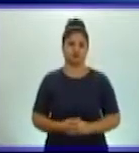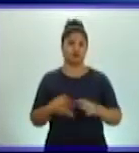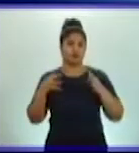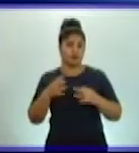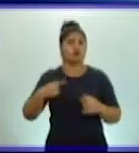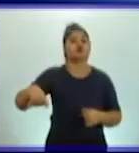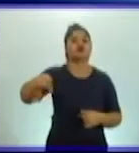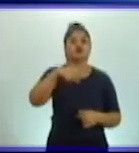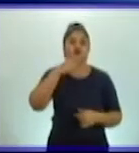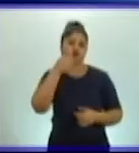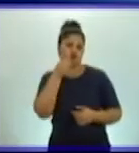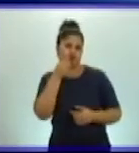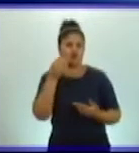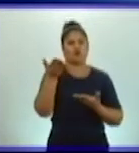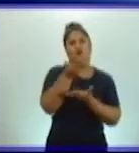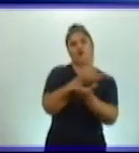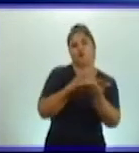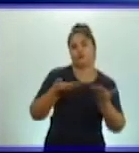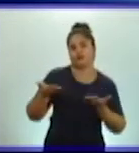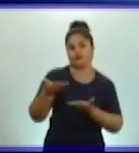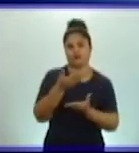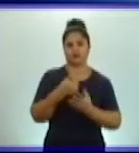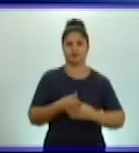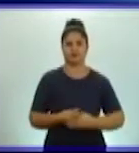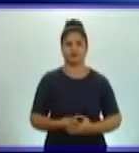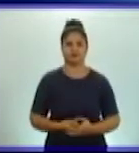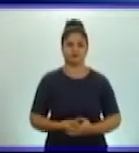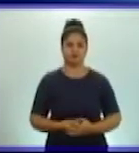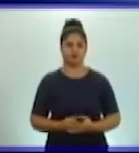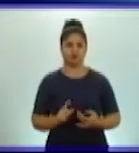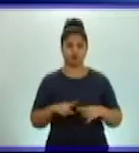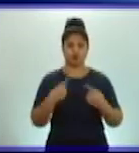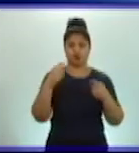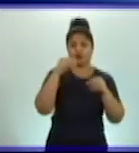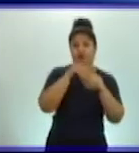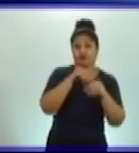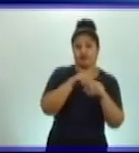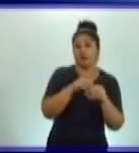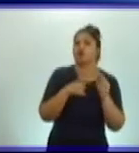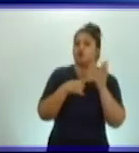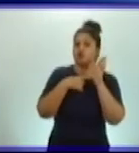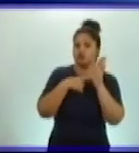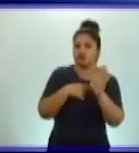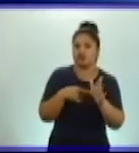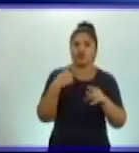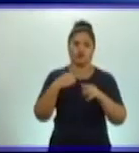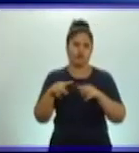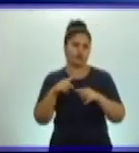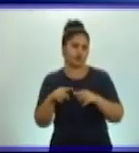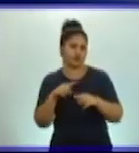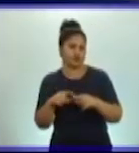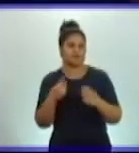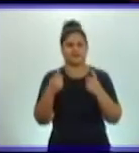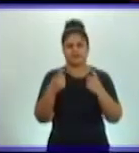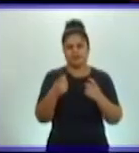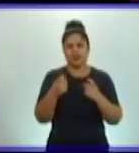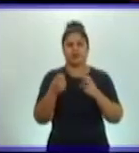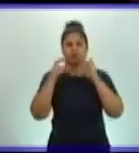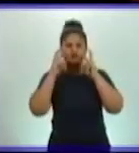compartirlo? ¿Por qué? Entonces ahí estamos haciendo realmente un